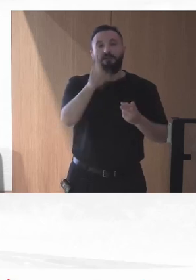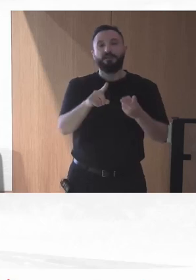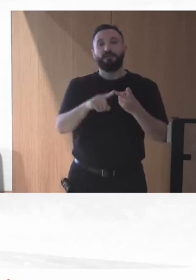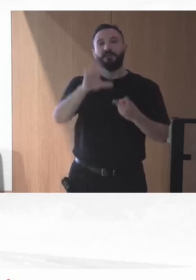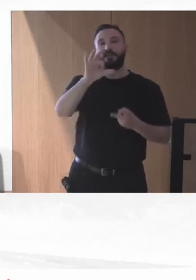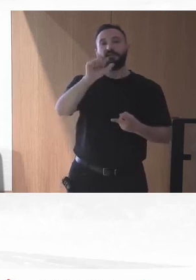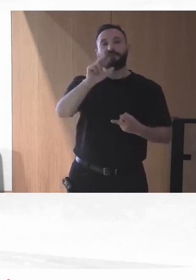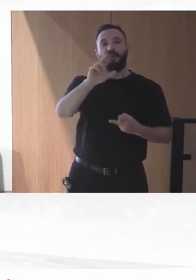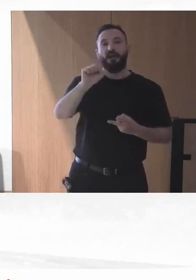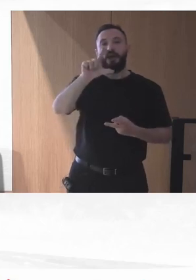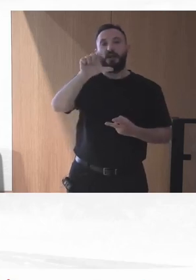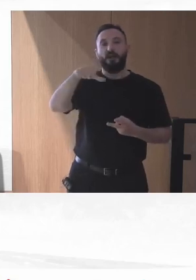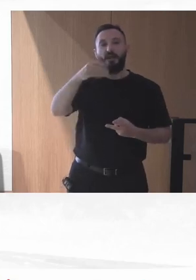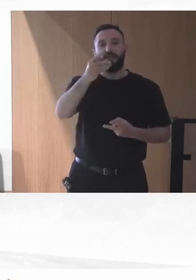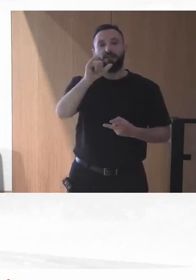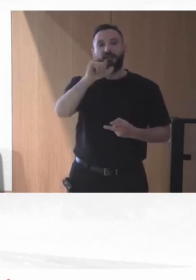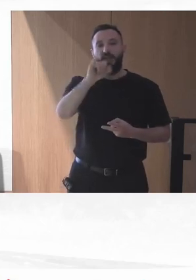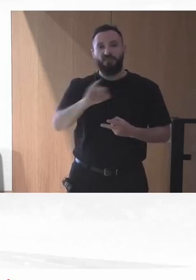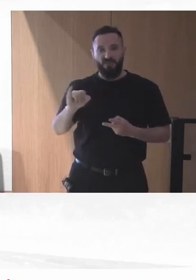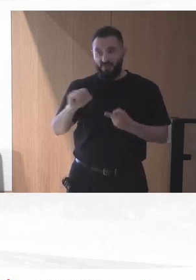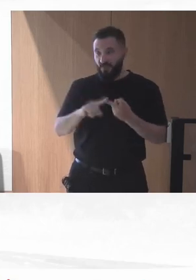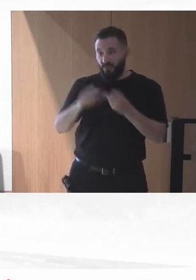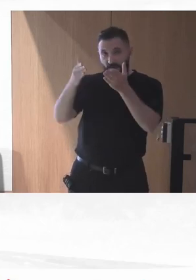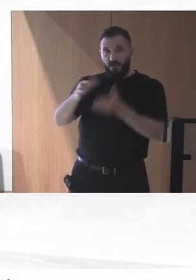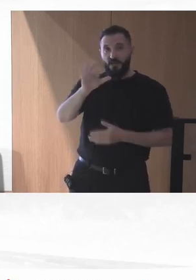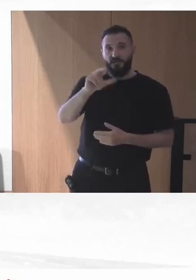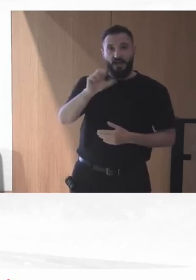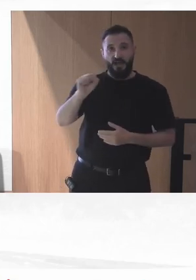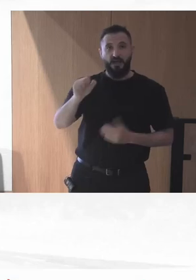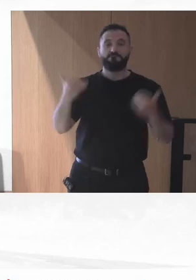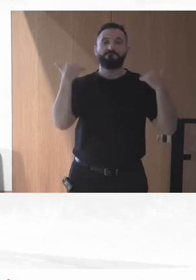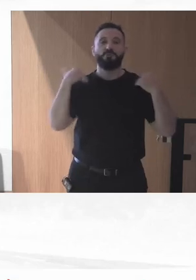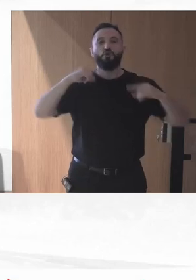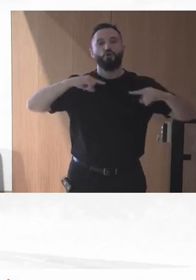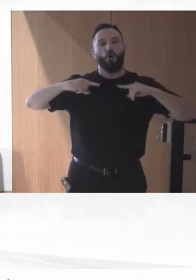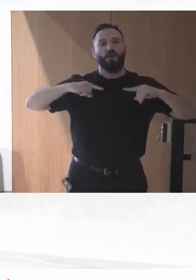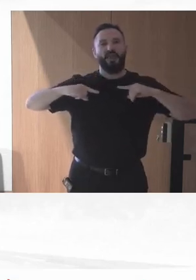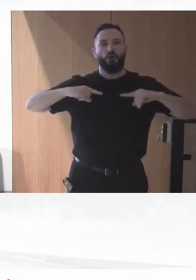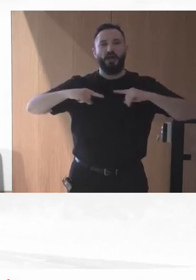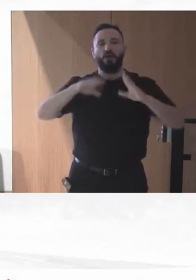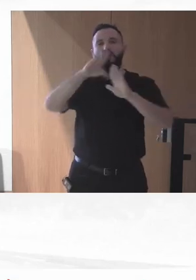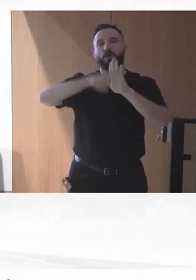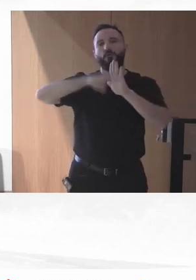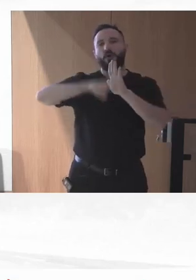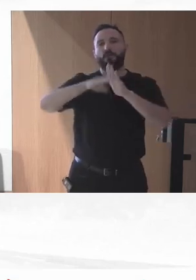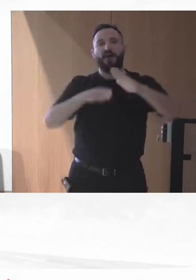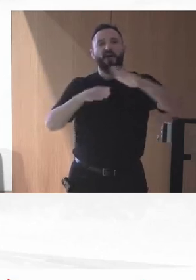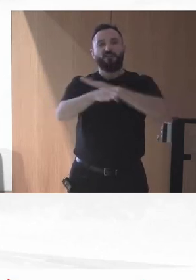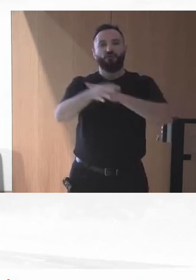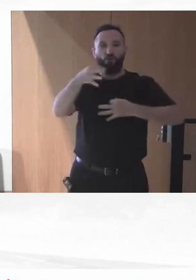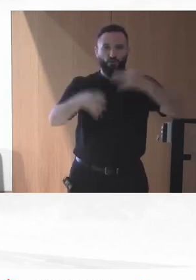Sara Lendínez en nuestro panel. Sara es la coordinadora del programa de acceso a la